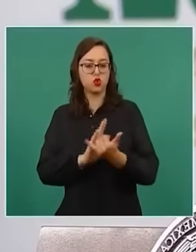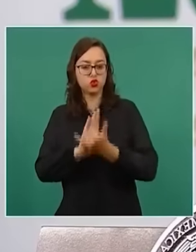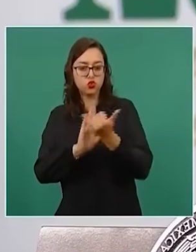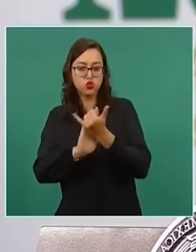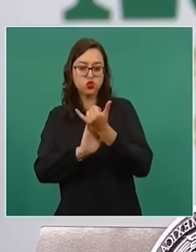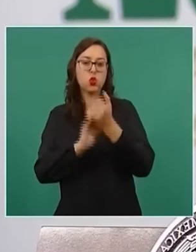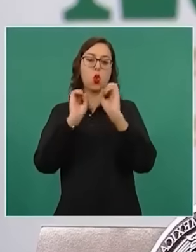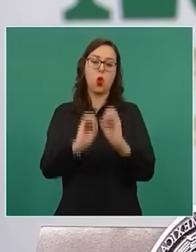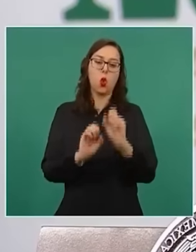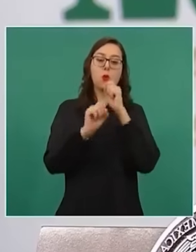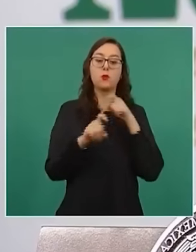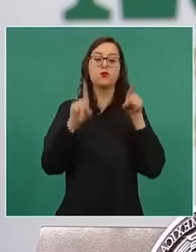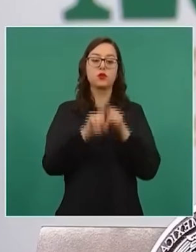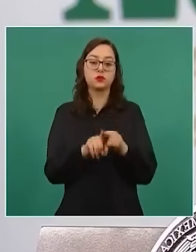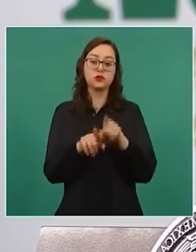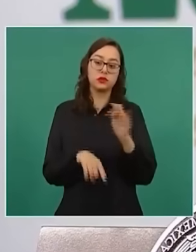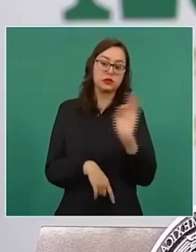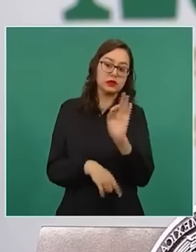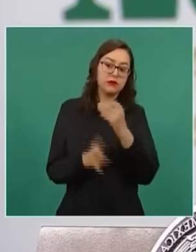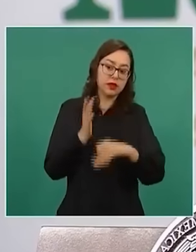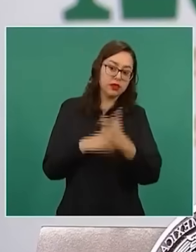suscribirse y los veo en un siguiente video cuídense mucho Bye